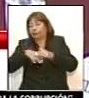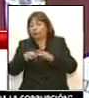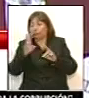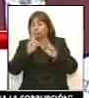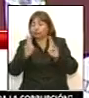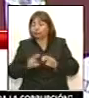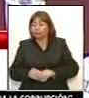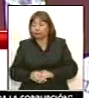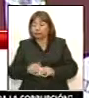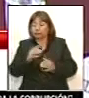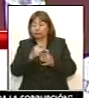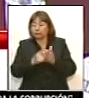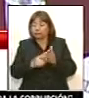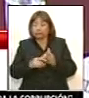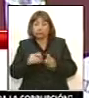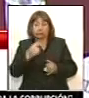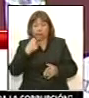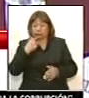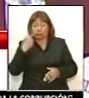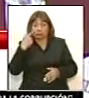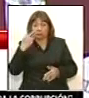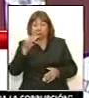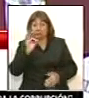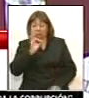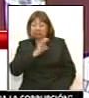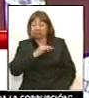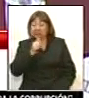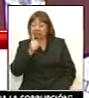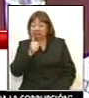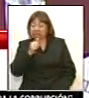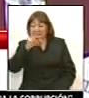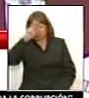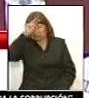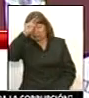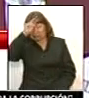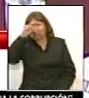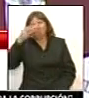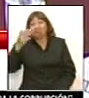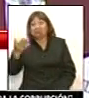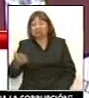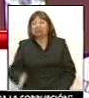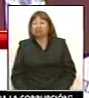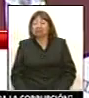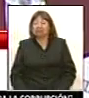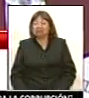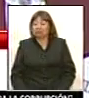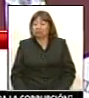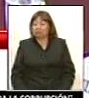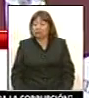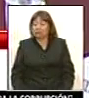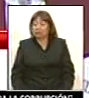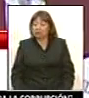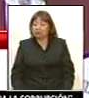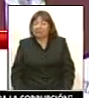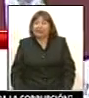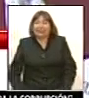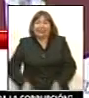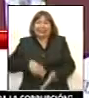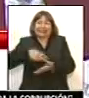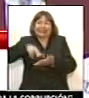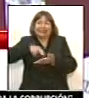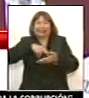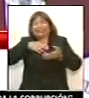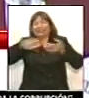venezolanos. ACNUR ha hecho un súper reconocimiento a Perú, inclusive... Para los que les parece esto medio folclórico, pero vino la